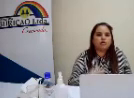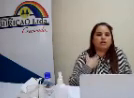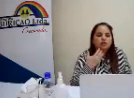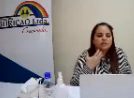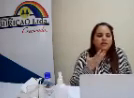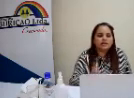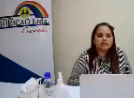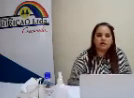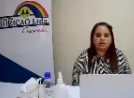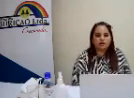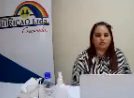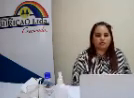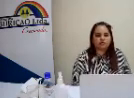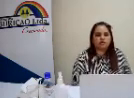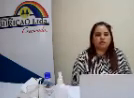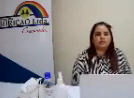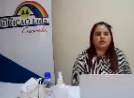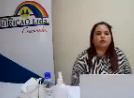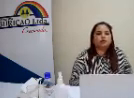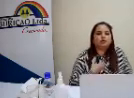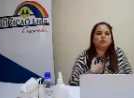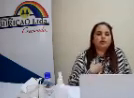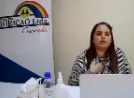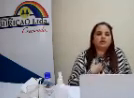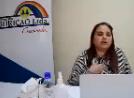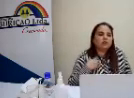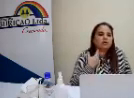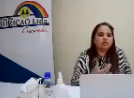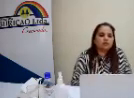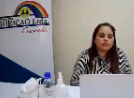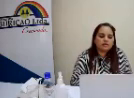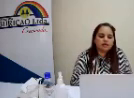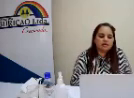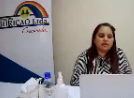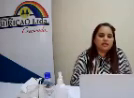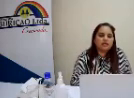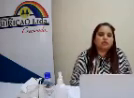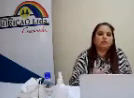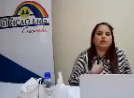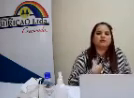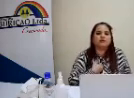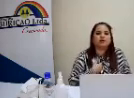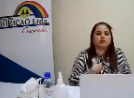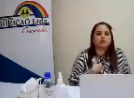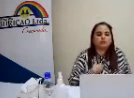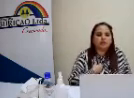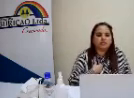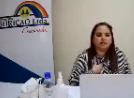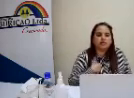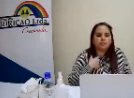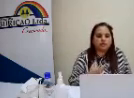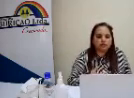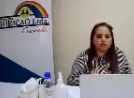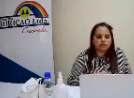fuera que yo leo la mente de la otra persona. Pero uno no puede saber lo que el otro piensa, ni el otro puede saber lo que uno